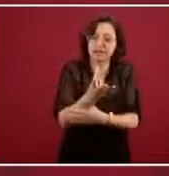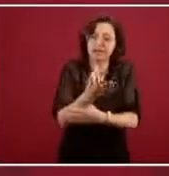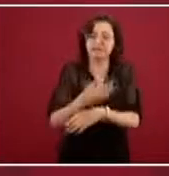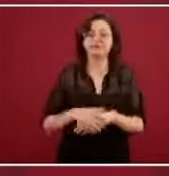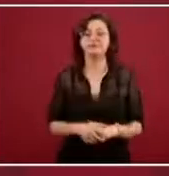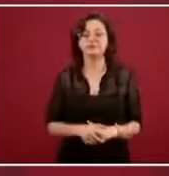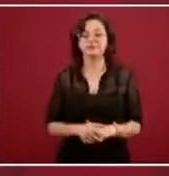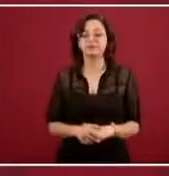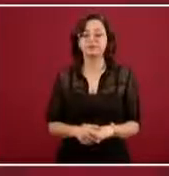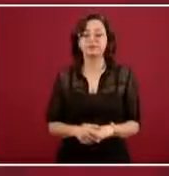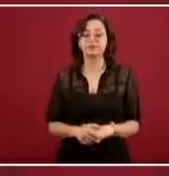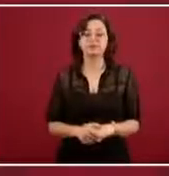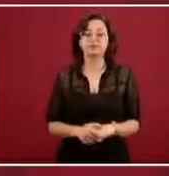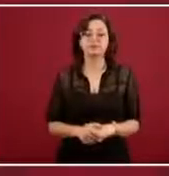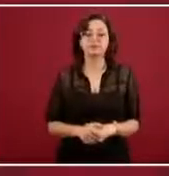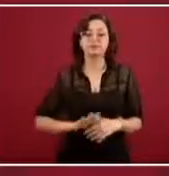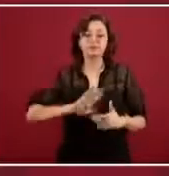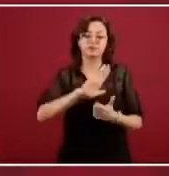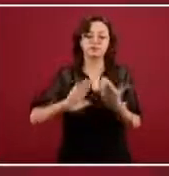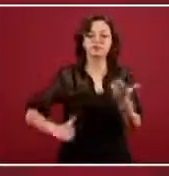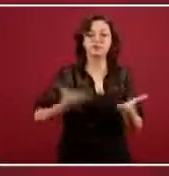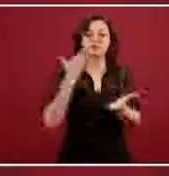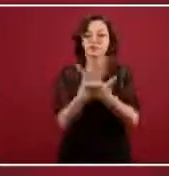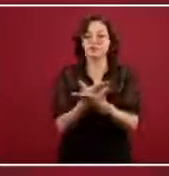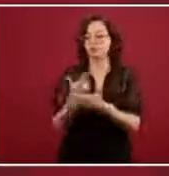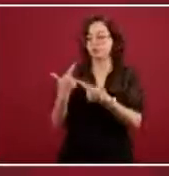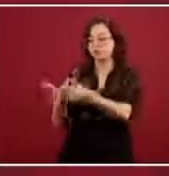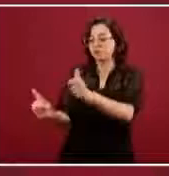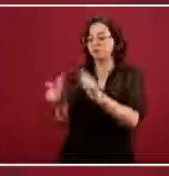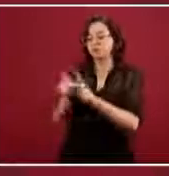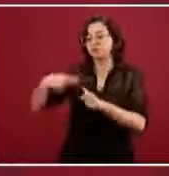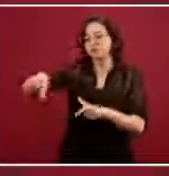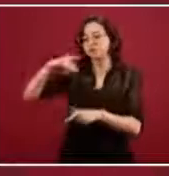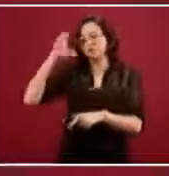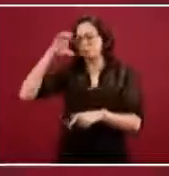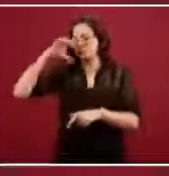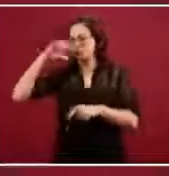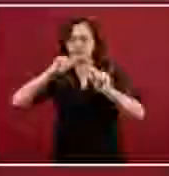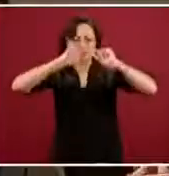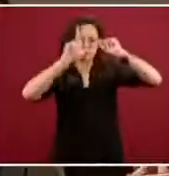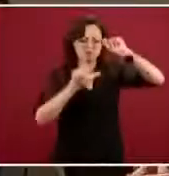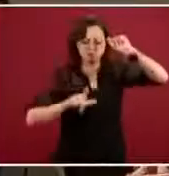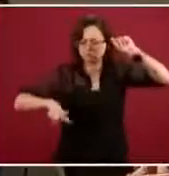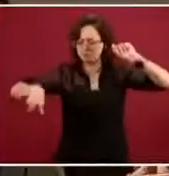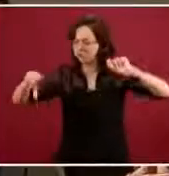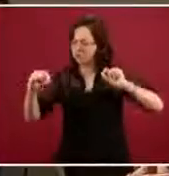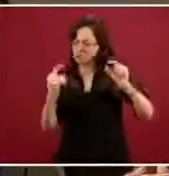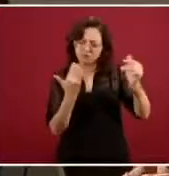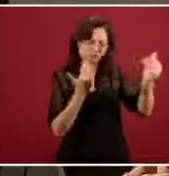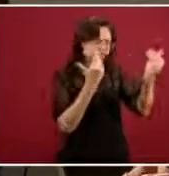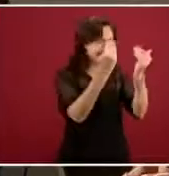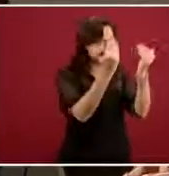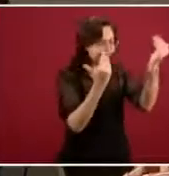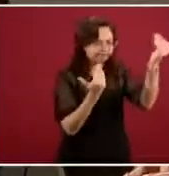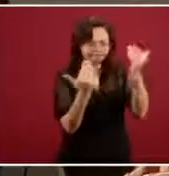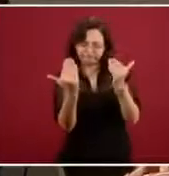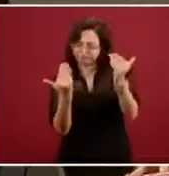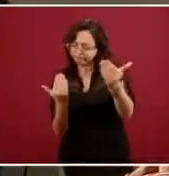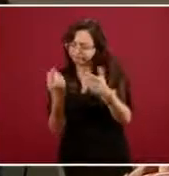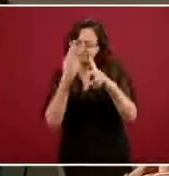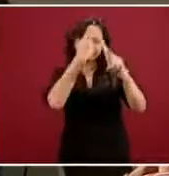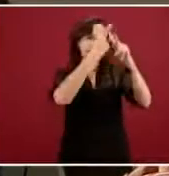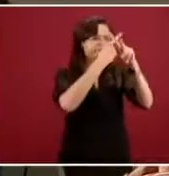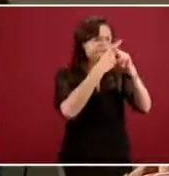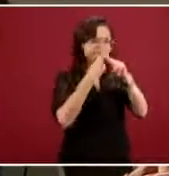paso, fue una propuesta ahora del grupo científico al analizar precisamente los datos y las modelaciones